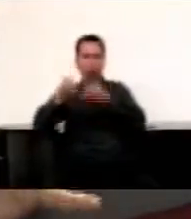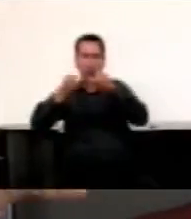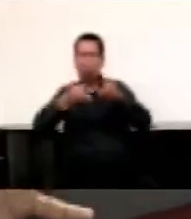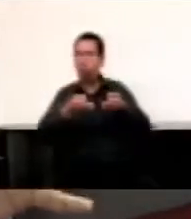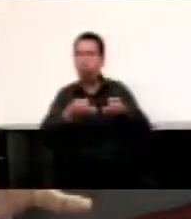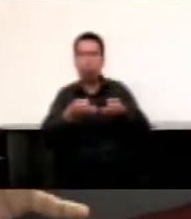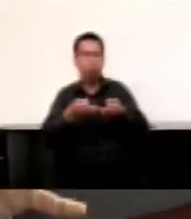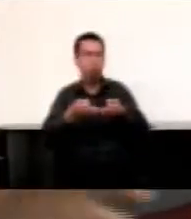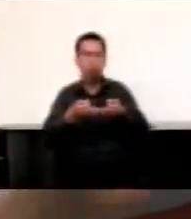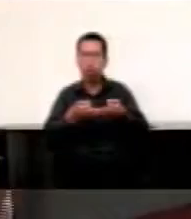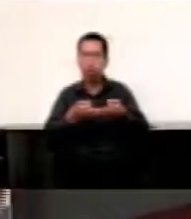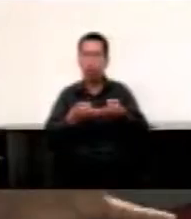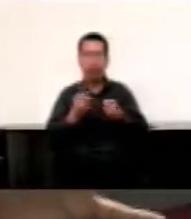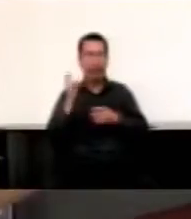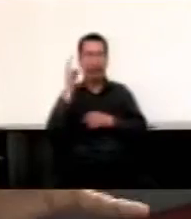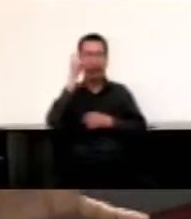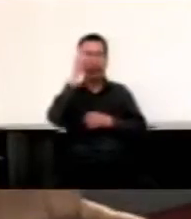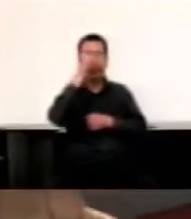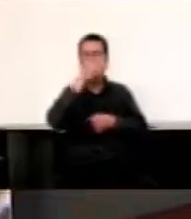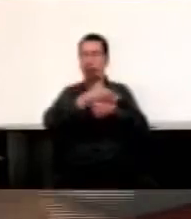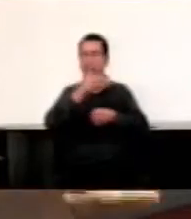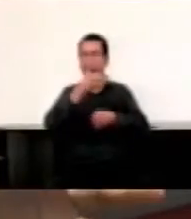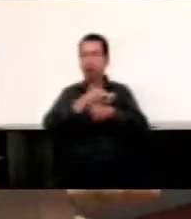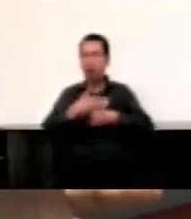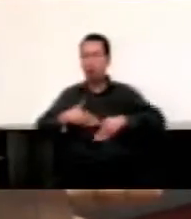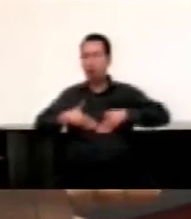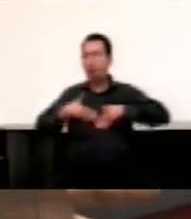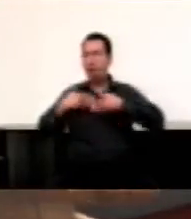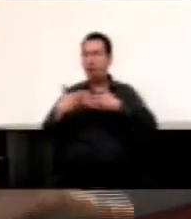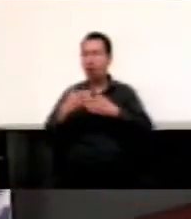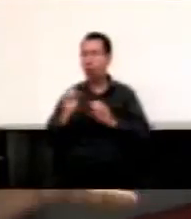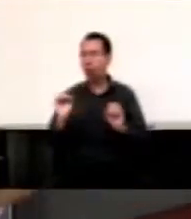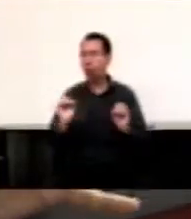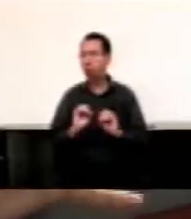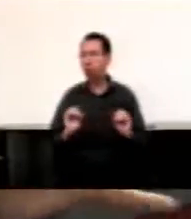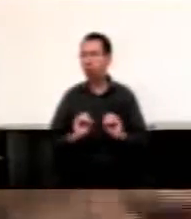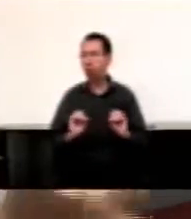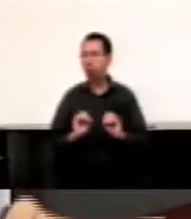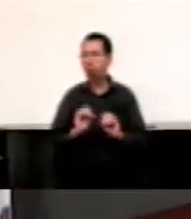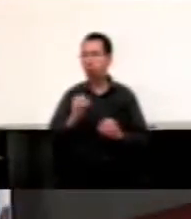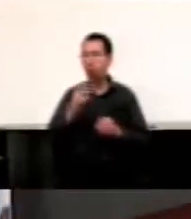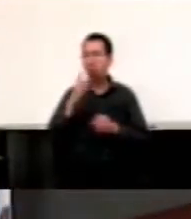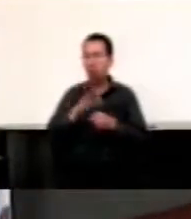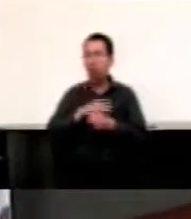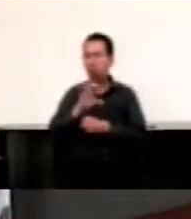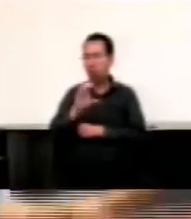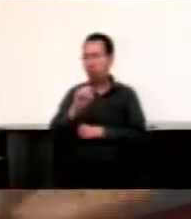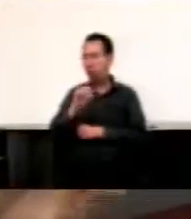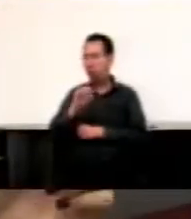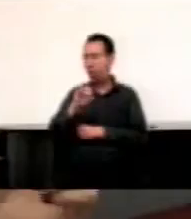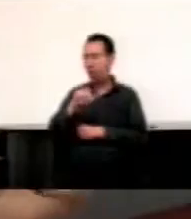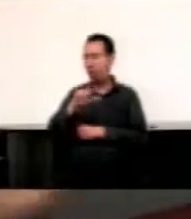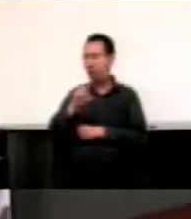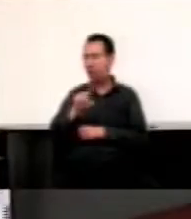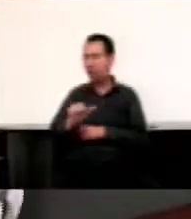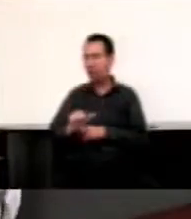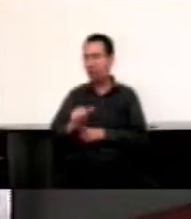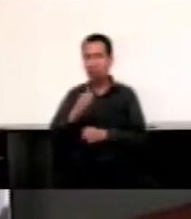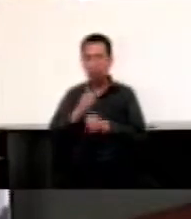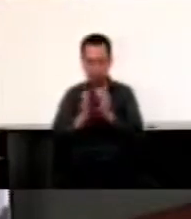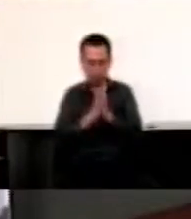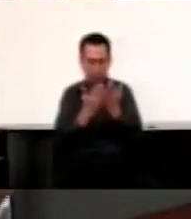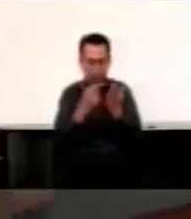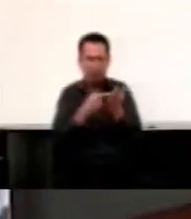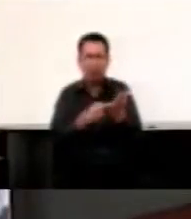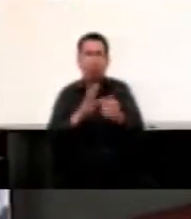crisis de confianza, esa crisis de confianza también está afectando a los partidos políticos. Y en este libro abordan